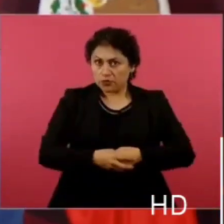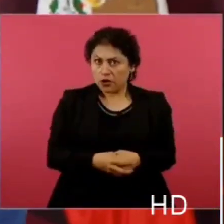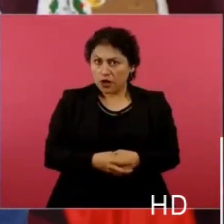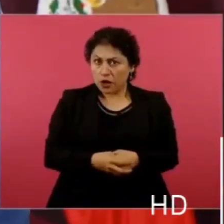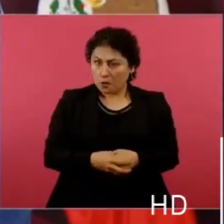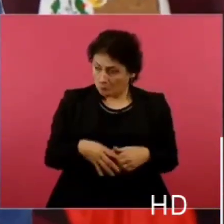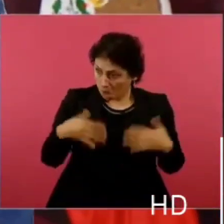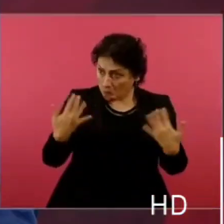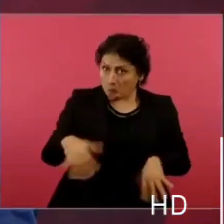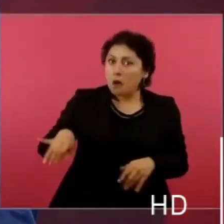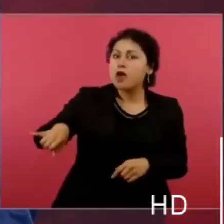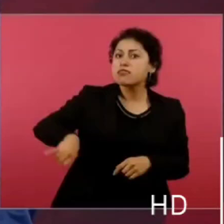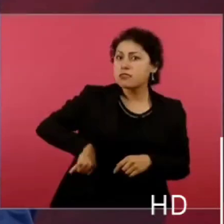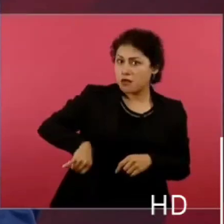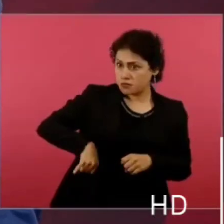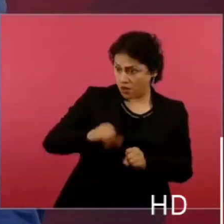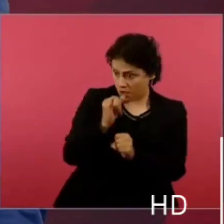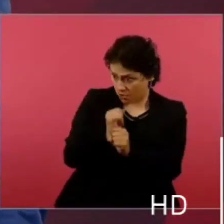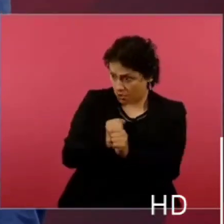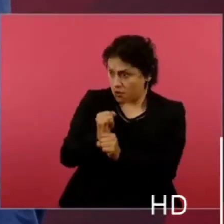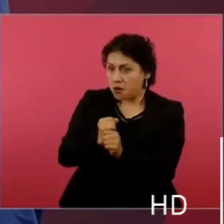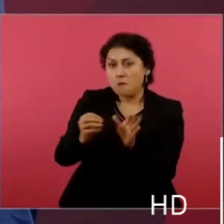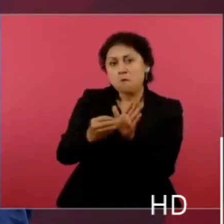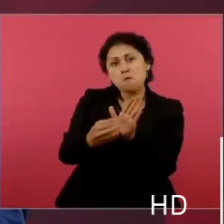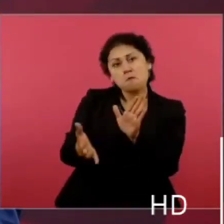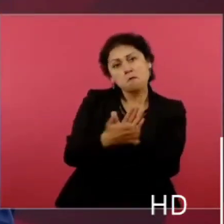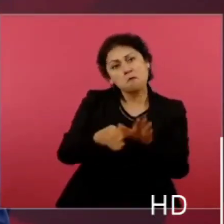reportajes. Sería buenísimo